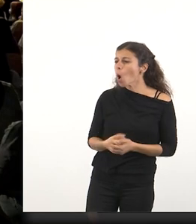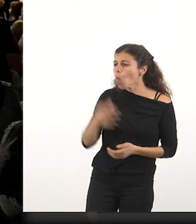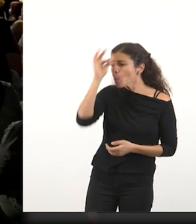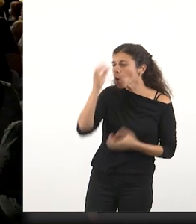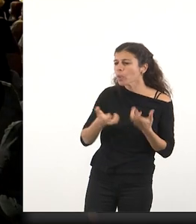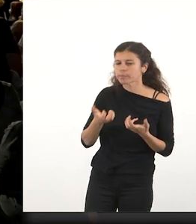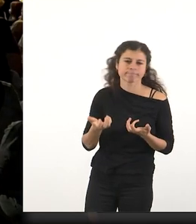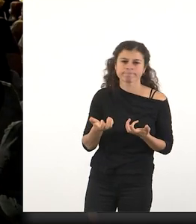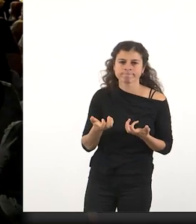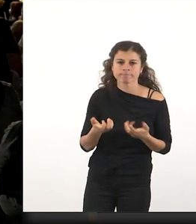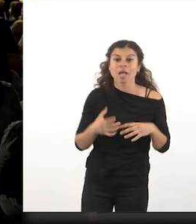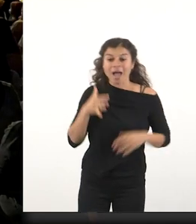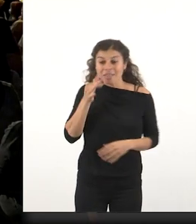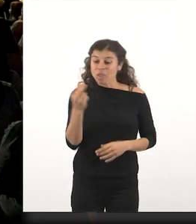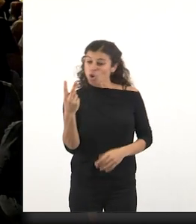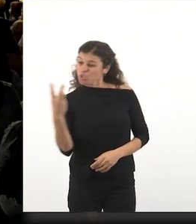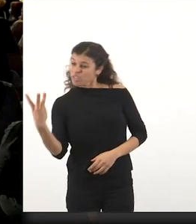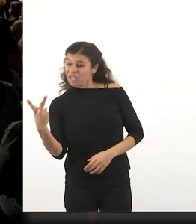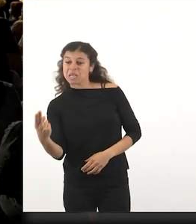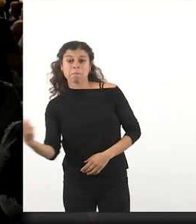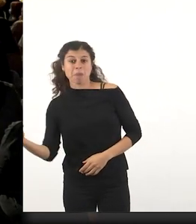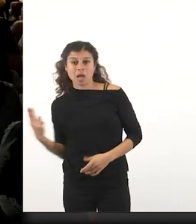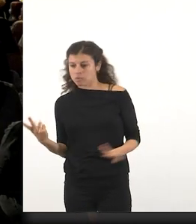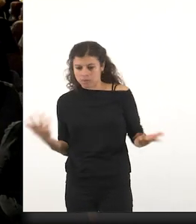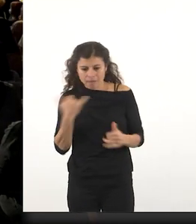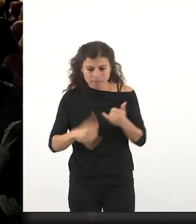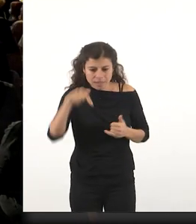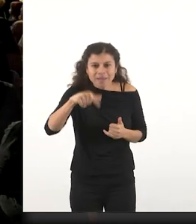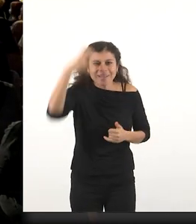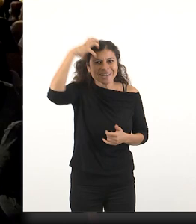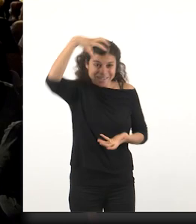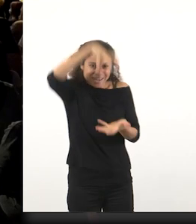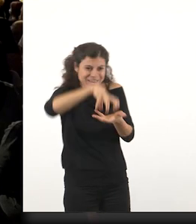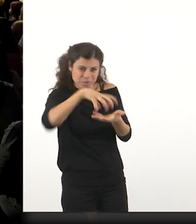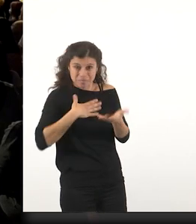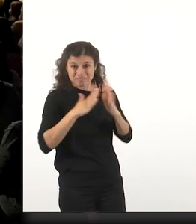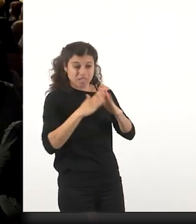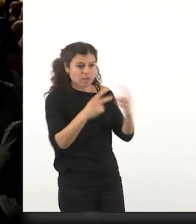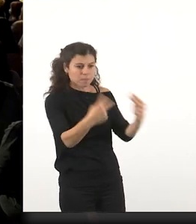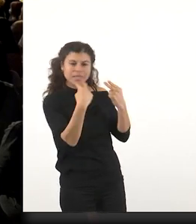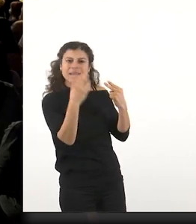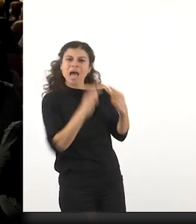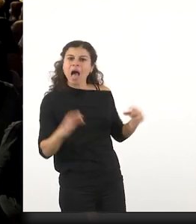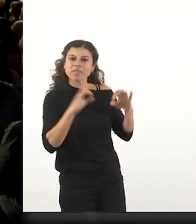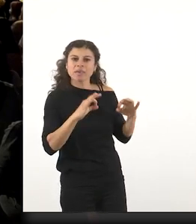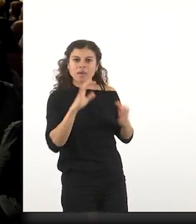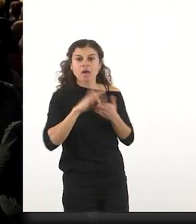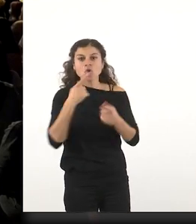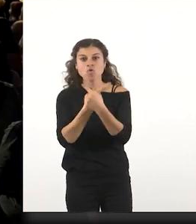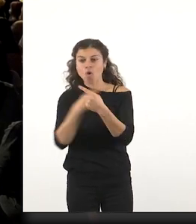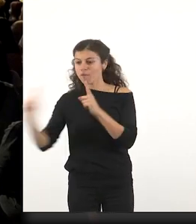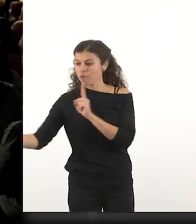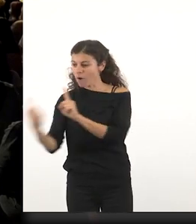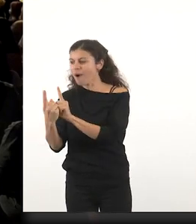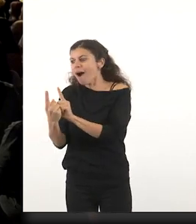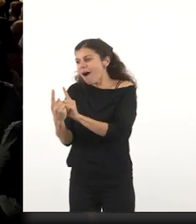si encima tengo 2 o 3 hermanos, siento que a mí en ese reino últimamente no me mira ni el perro cuando lo llamo, tío. Pero cuando viene mi novio, ¡guau! Este